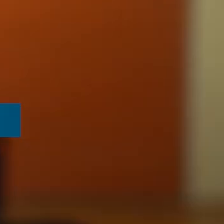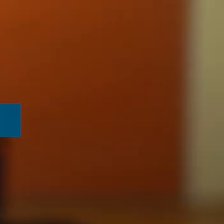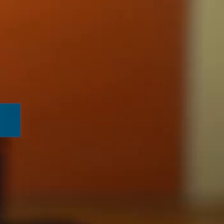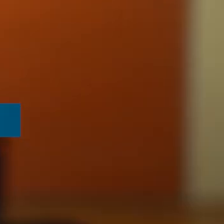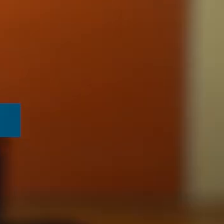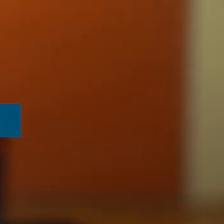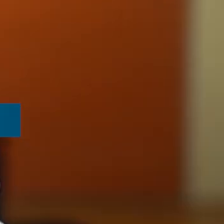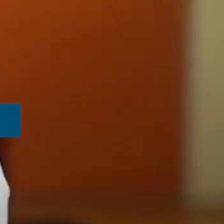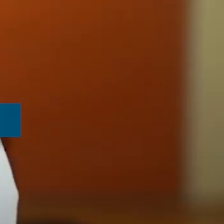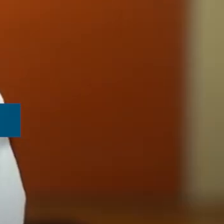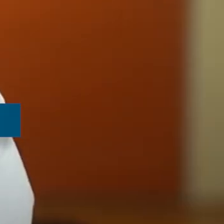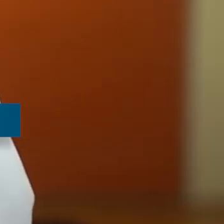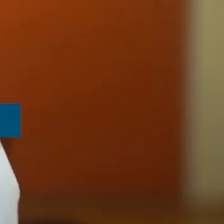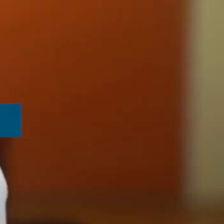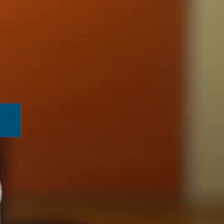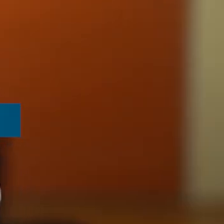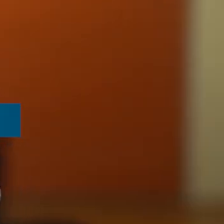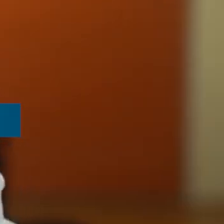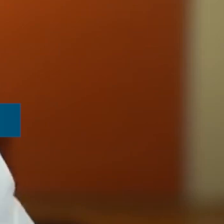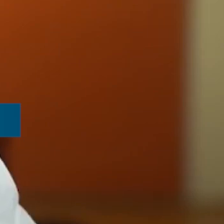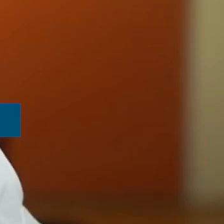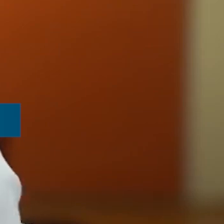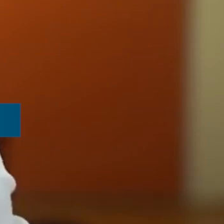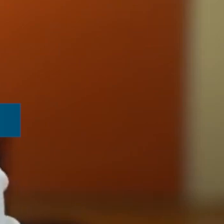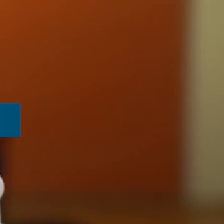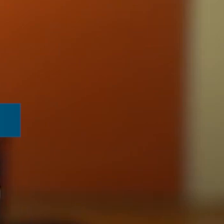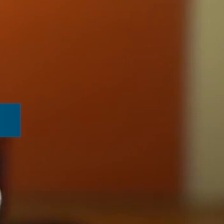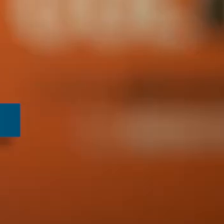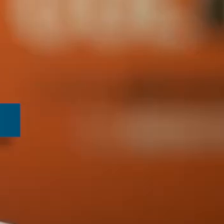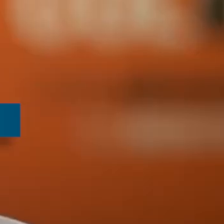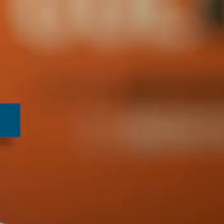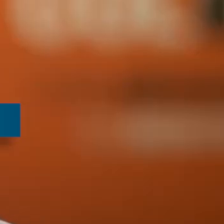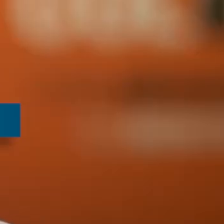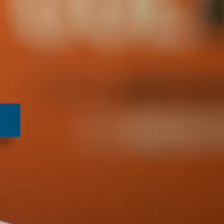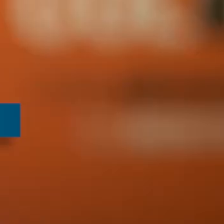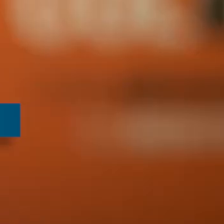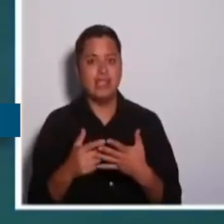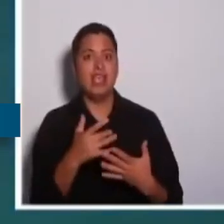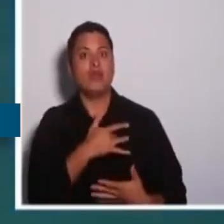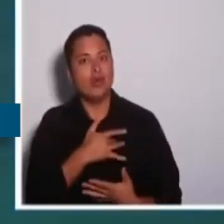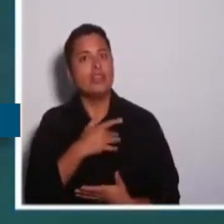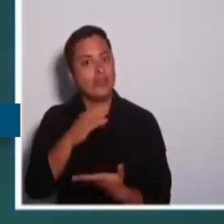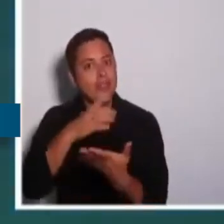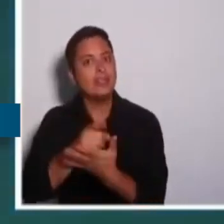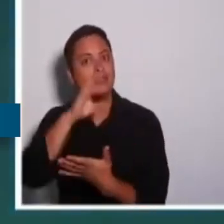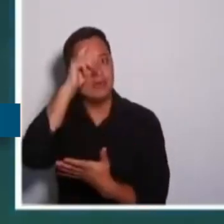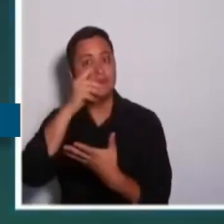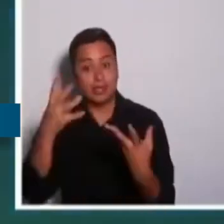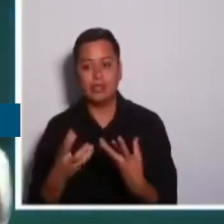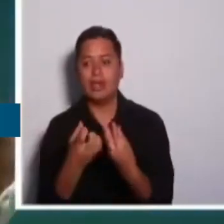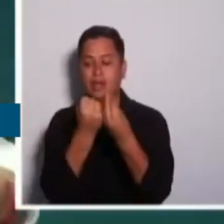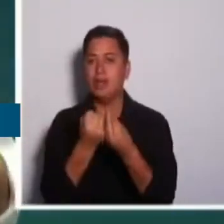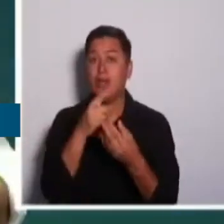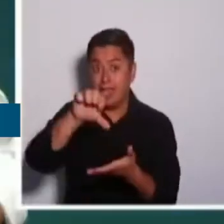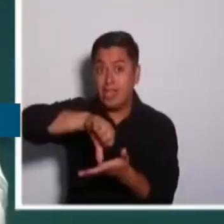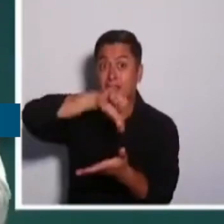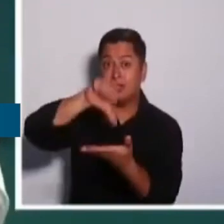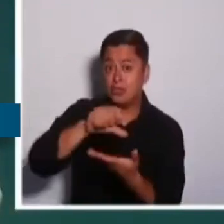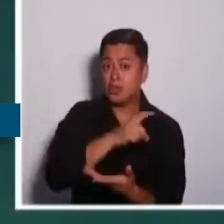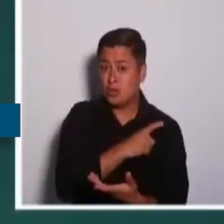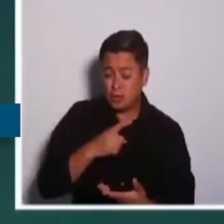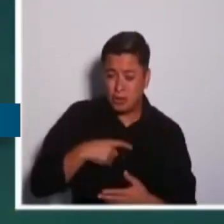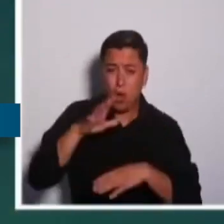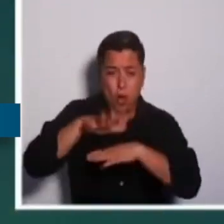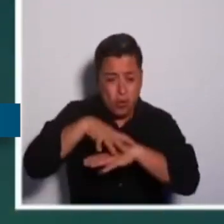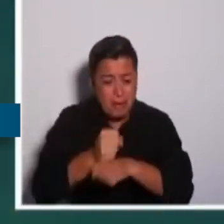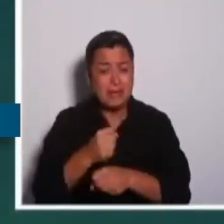iniciativas en materia de seguridad pública desarrollo urbano educación y sustentabilidad en ese sentido Colosio agradeció el apoyo y la